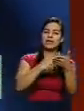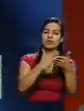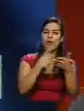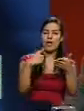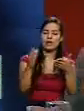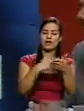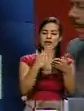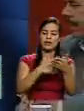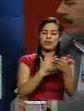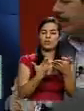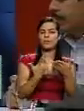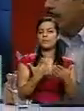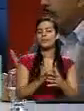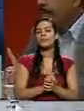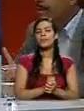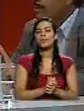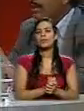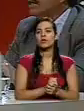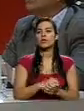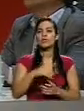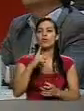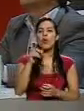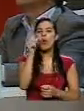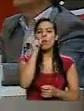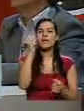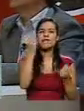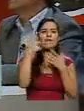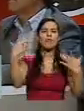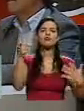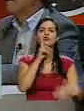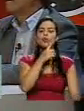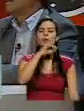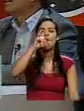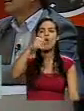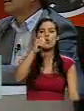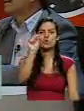consigue, pues, que es el libro de un médico caraqueño, José Domingo Díaz,